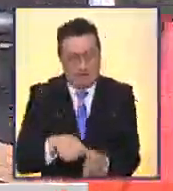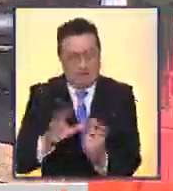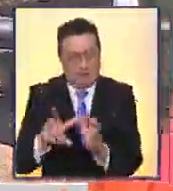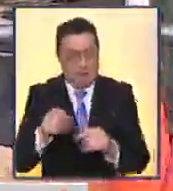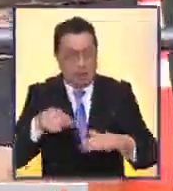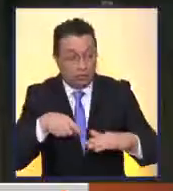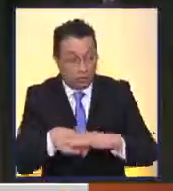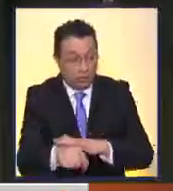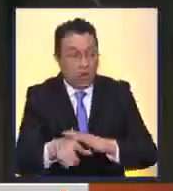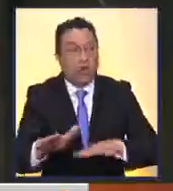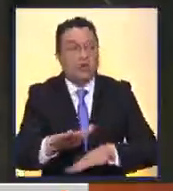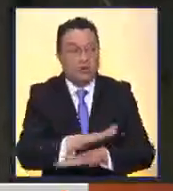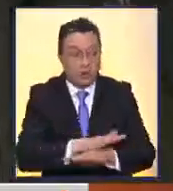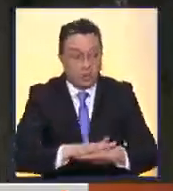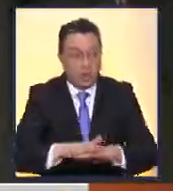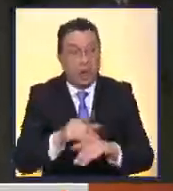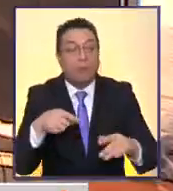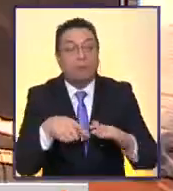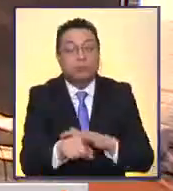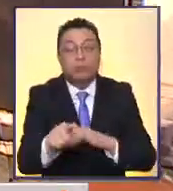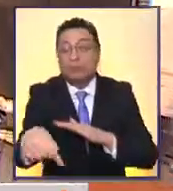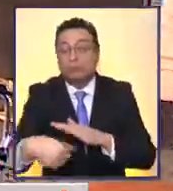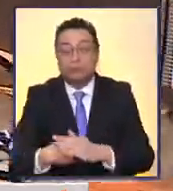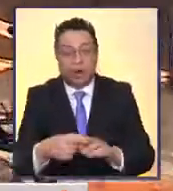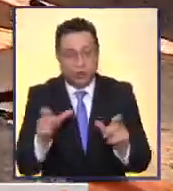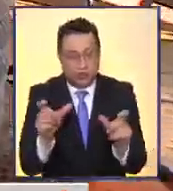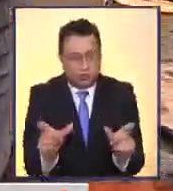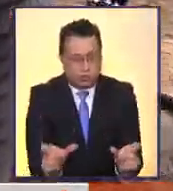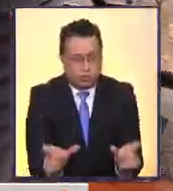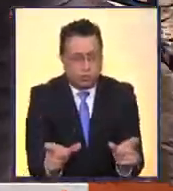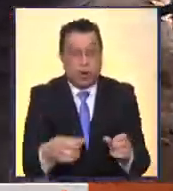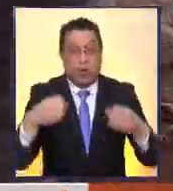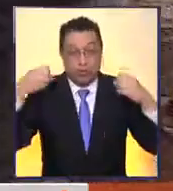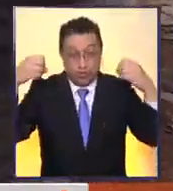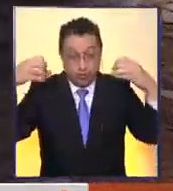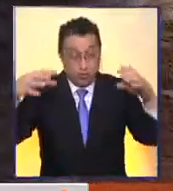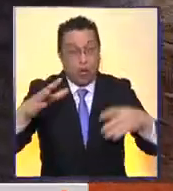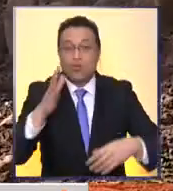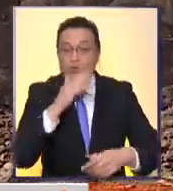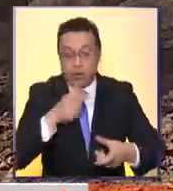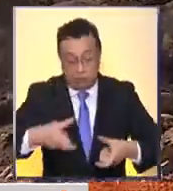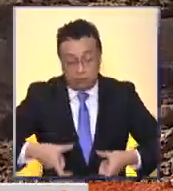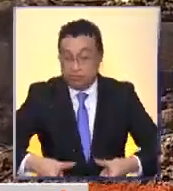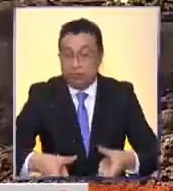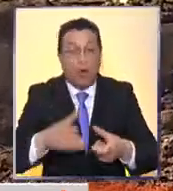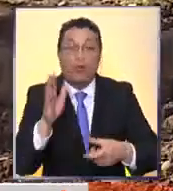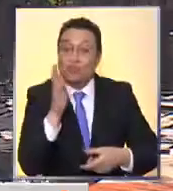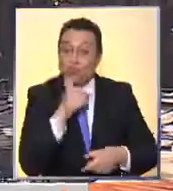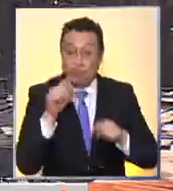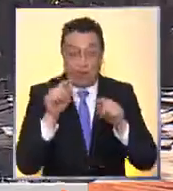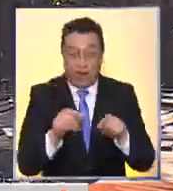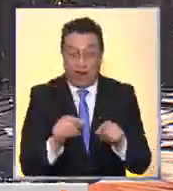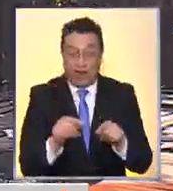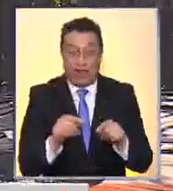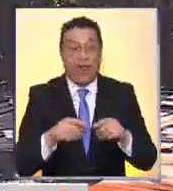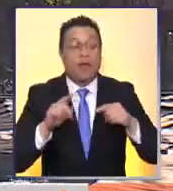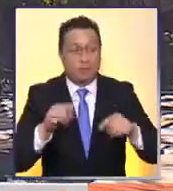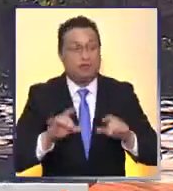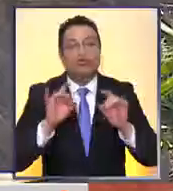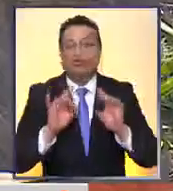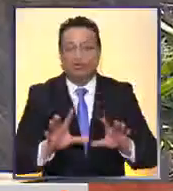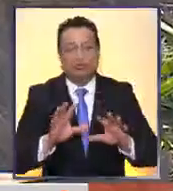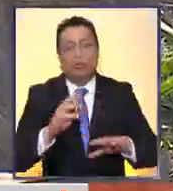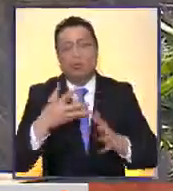estricto cuidado de quién entra y quién sale. Aquí no hay alumbrado público ni alcantarillado. Así se han mantenido durante más